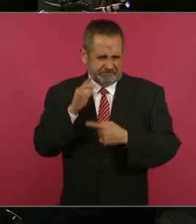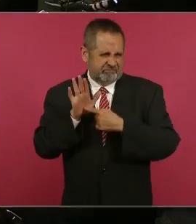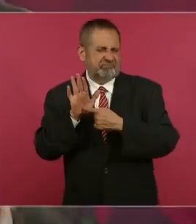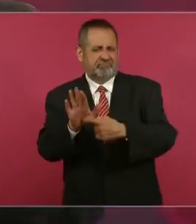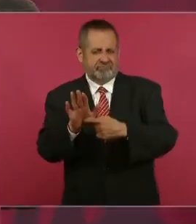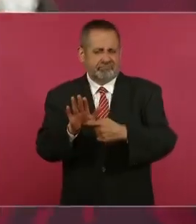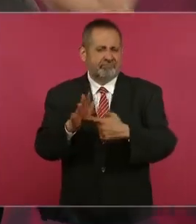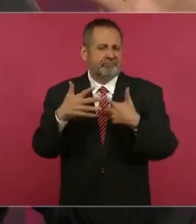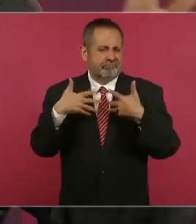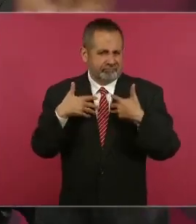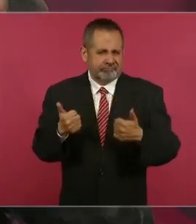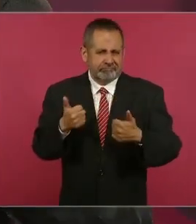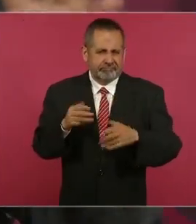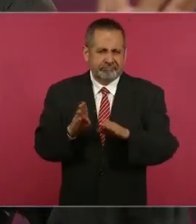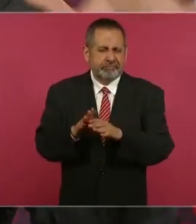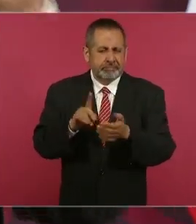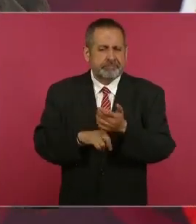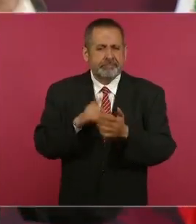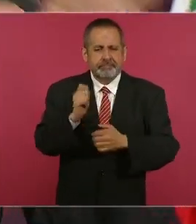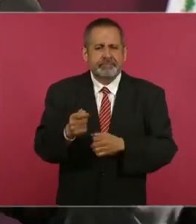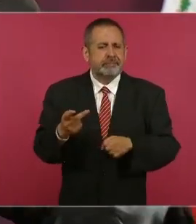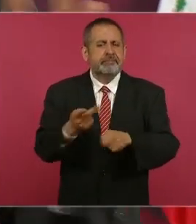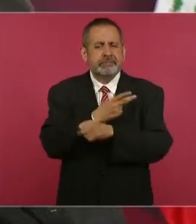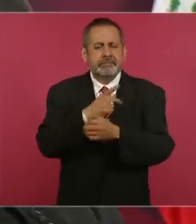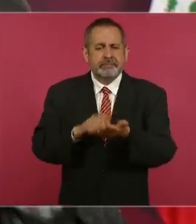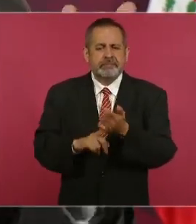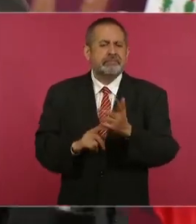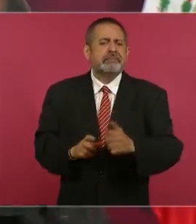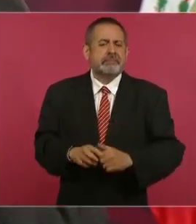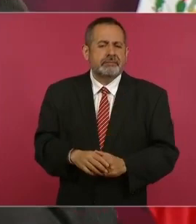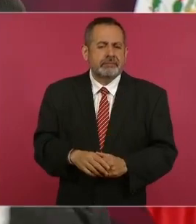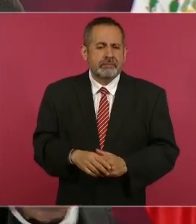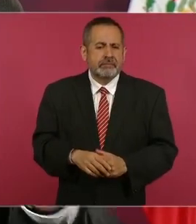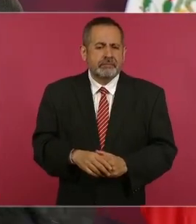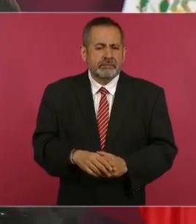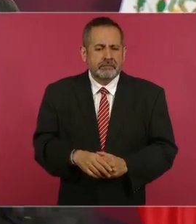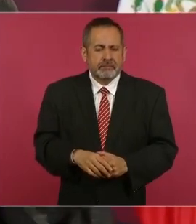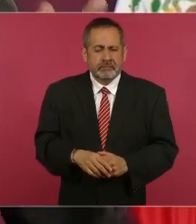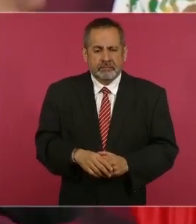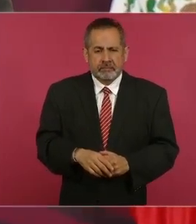a entender lo que a veces